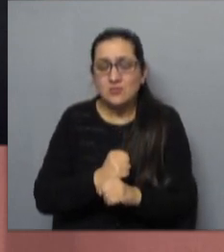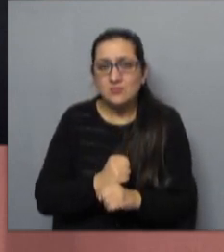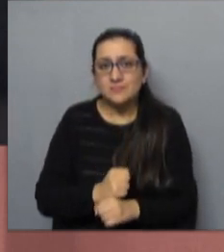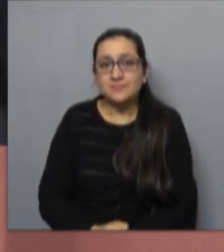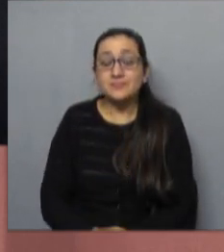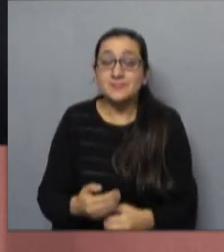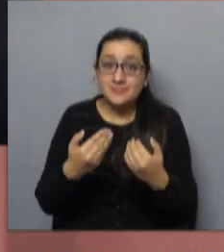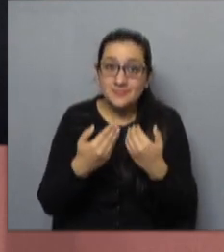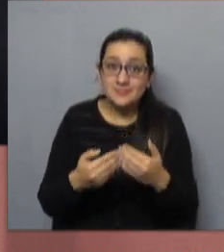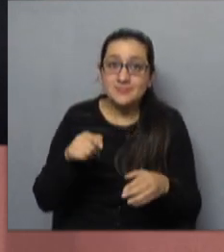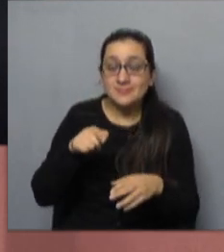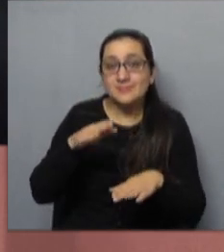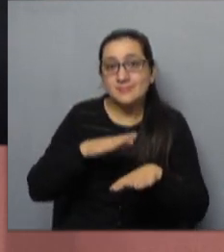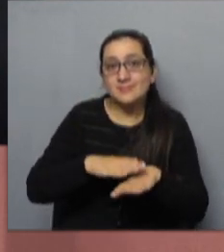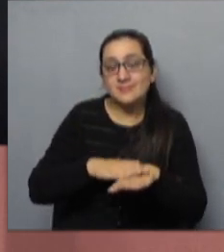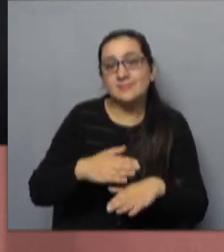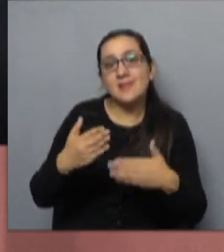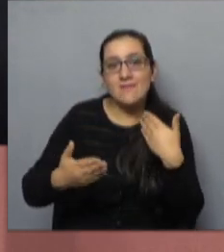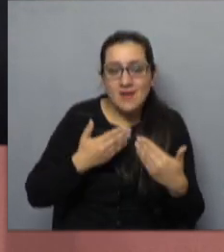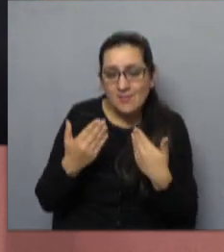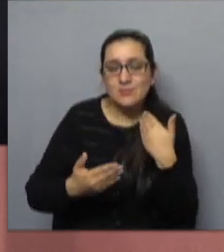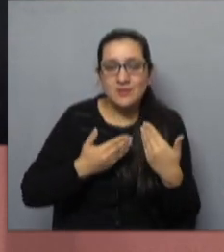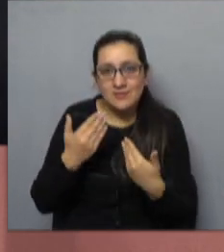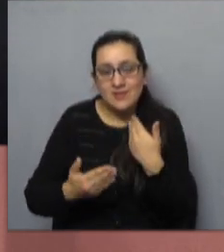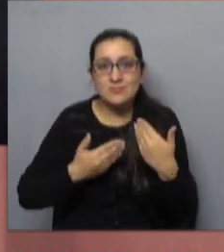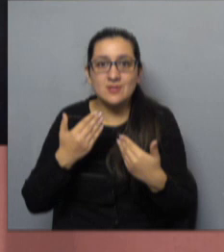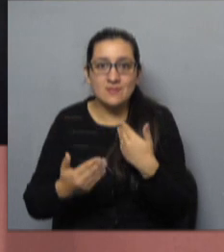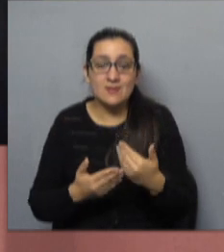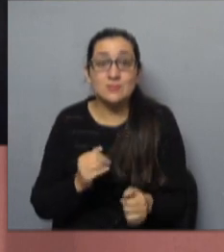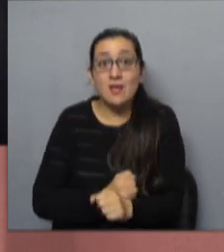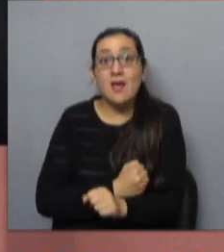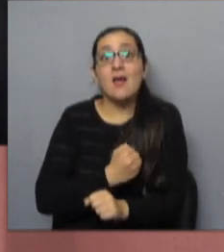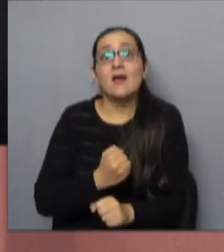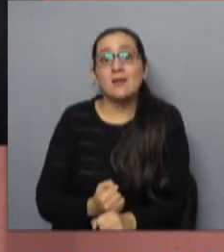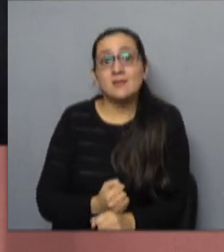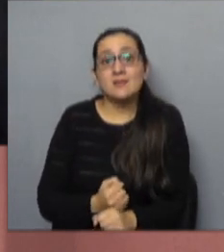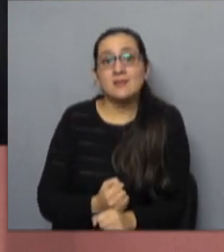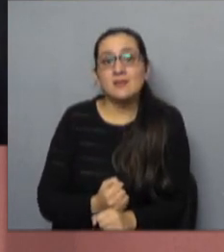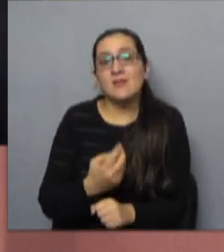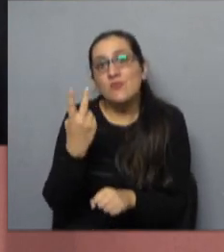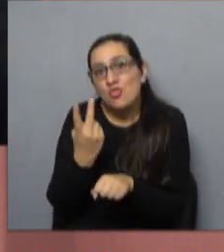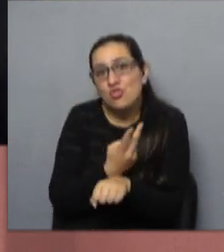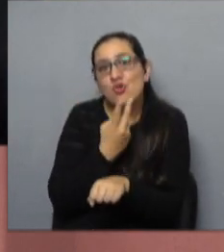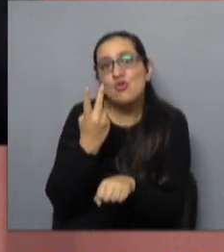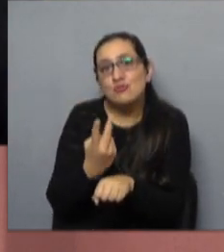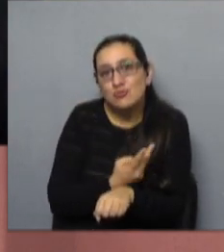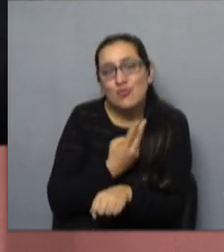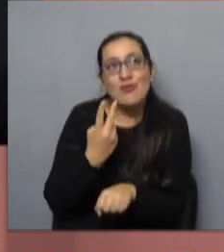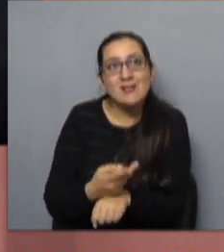bueno, a partir de ahí hablamos y hablamos y hablamos hasta que pasaron 2 horas